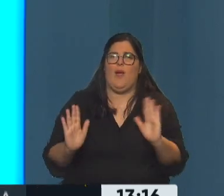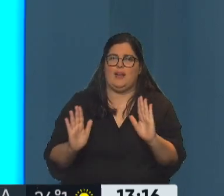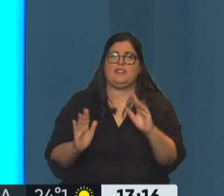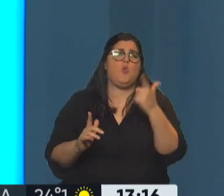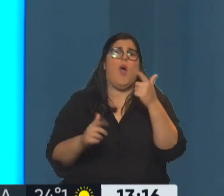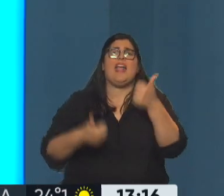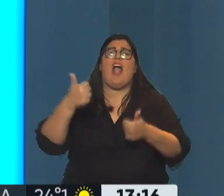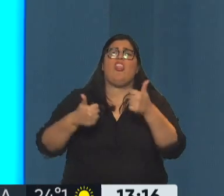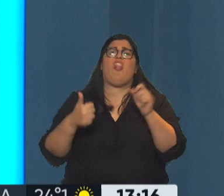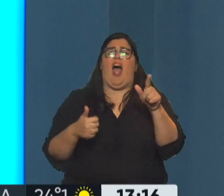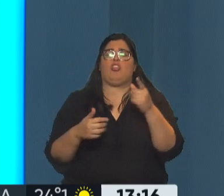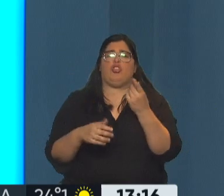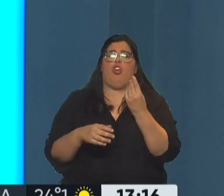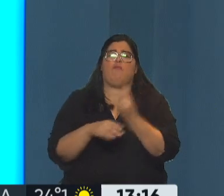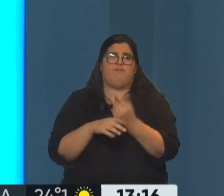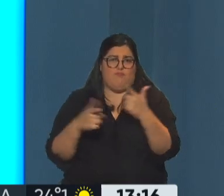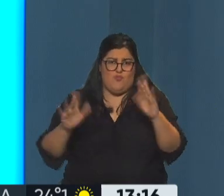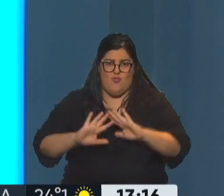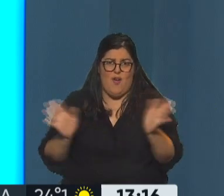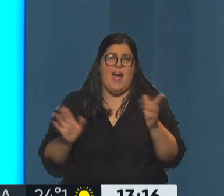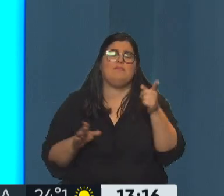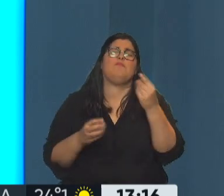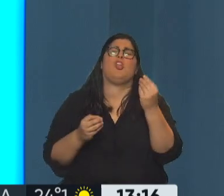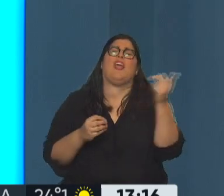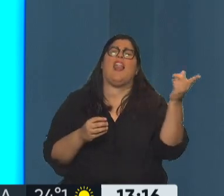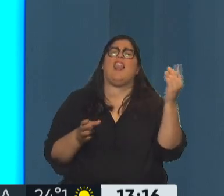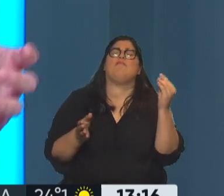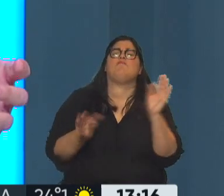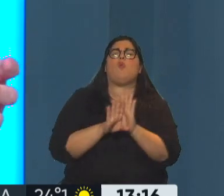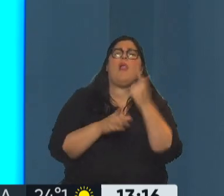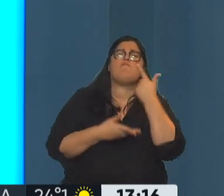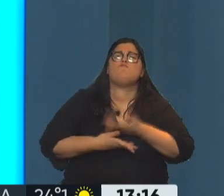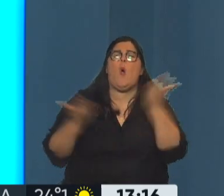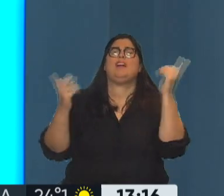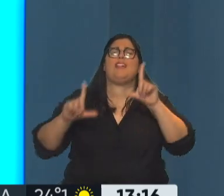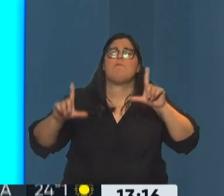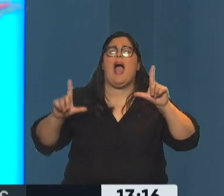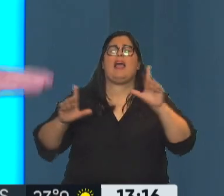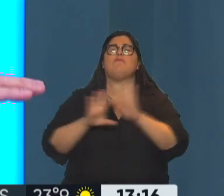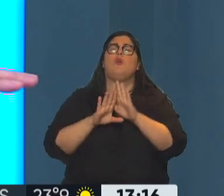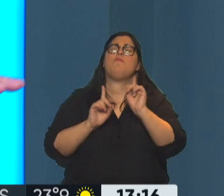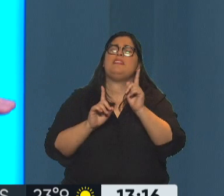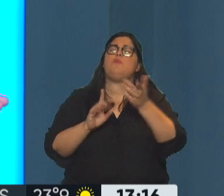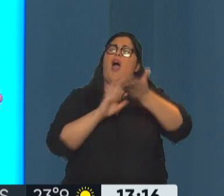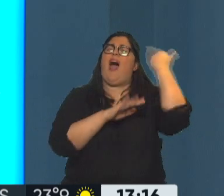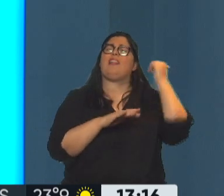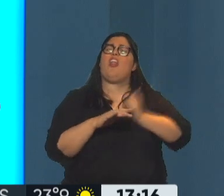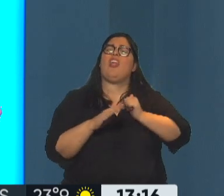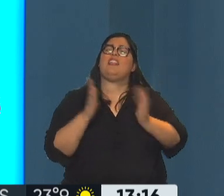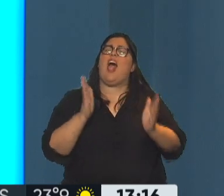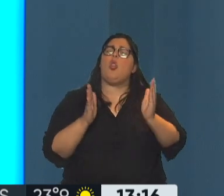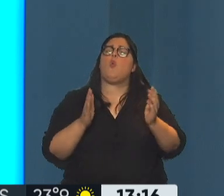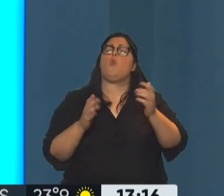competitivo. Le hizo un daño porque él incorpora toda esa imagen que teníamos de la derecha durante la dictadura, asociada